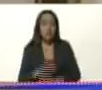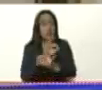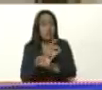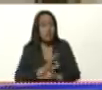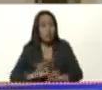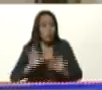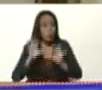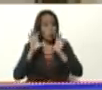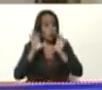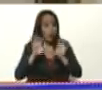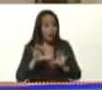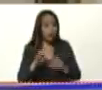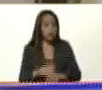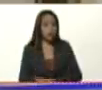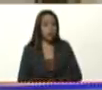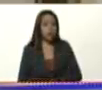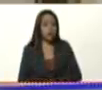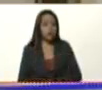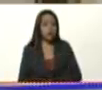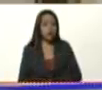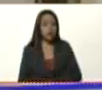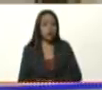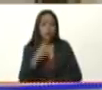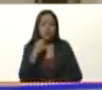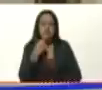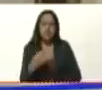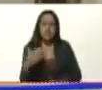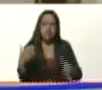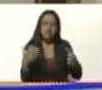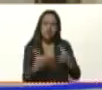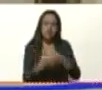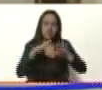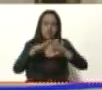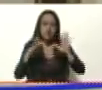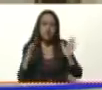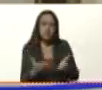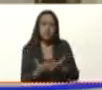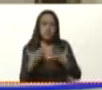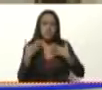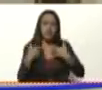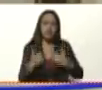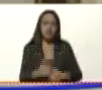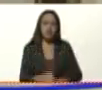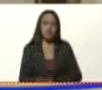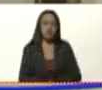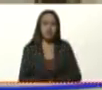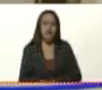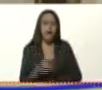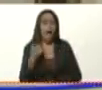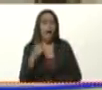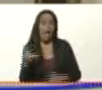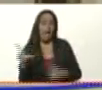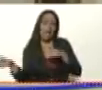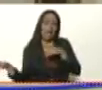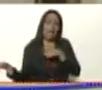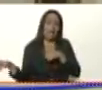trabajo a lo largo y ancho del país. Estuvimos haciendo seguimiento. ¿Quién era? ¿Dónde